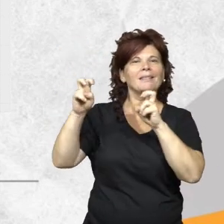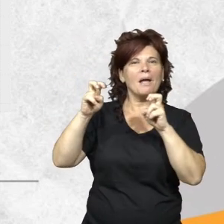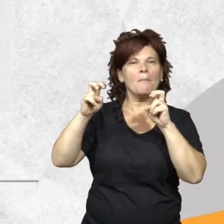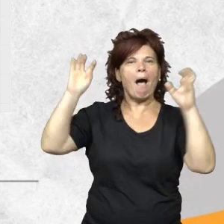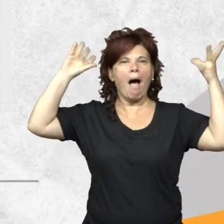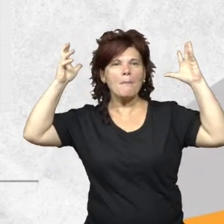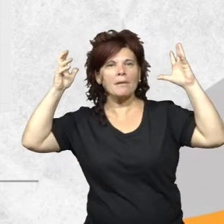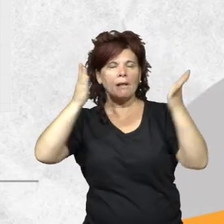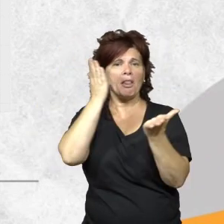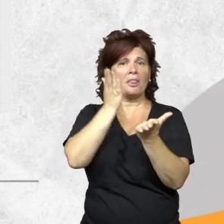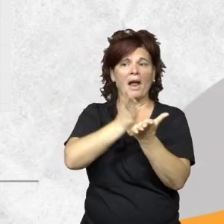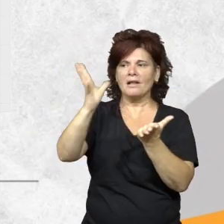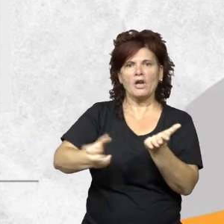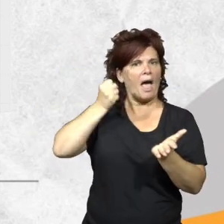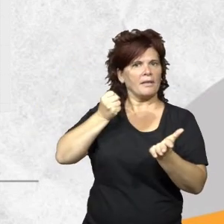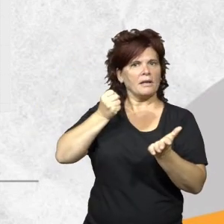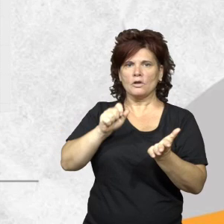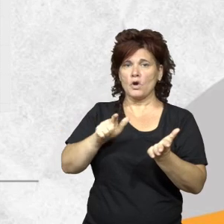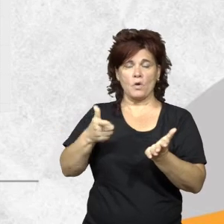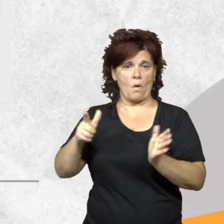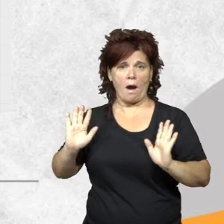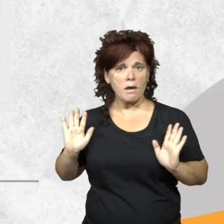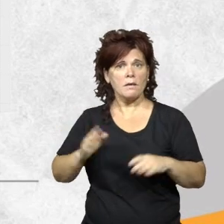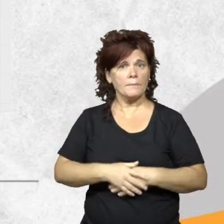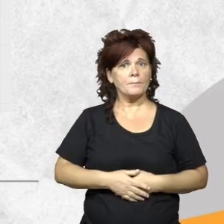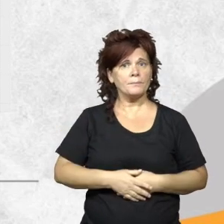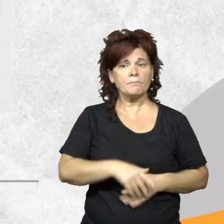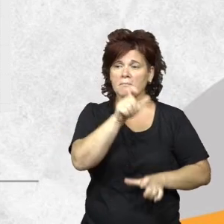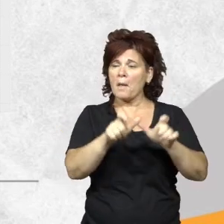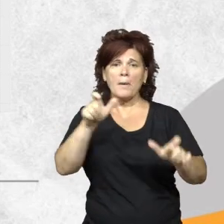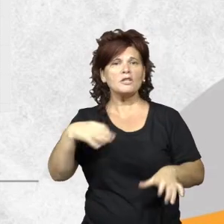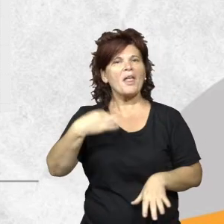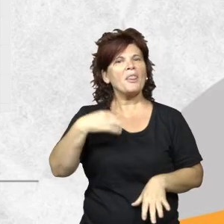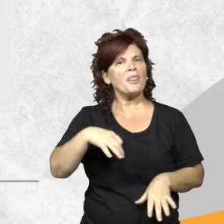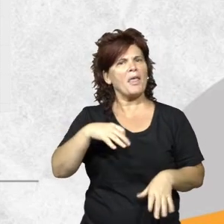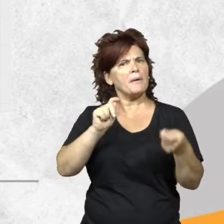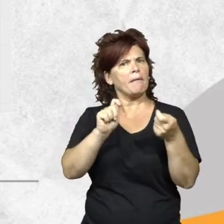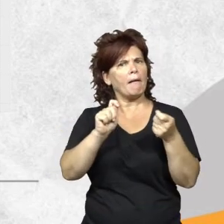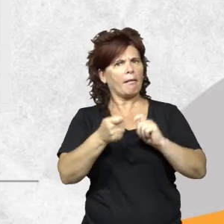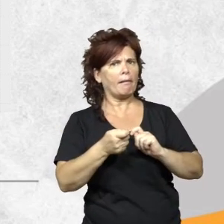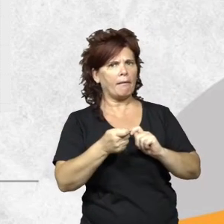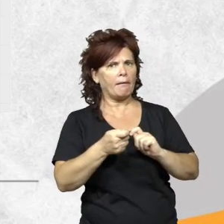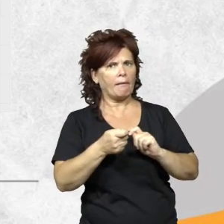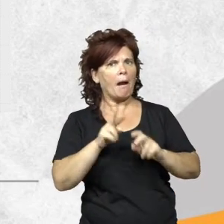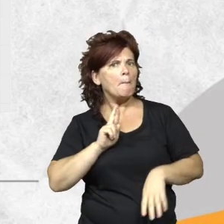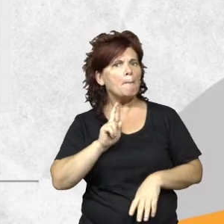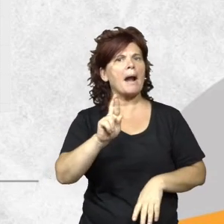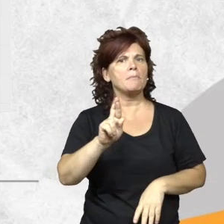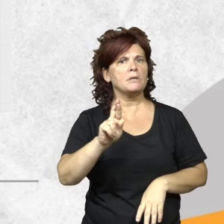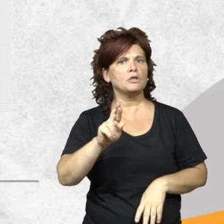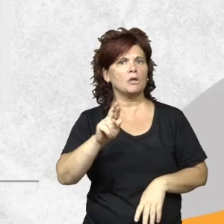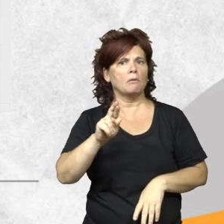adquiridos. Por lo tanto, los licenciatarios deben adaptarse a la legislación ambiental que se vaya